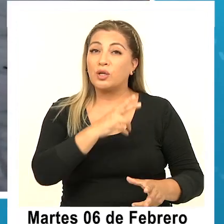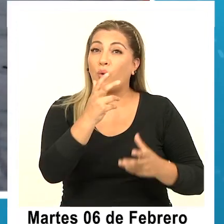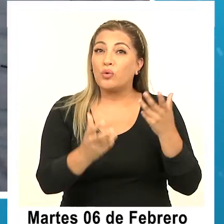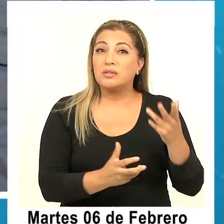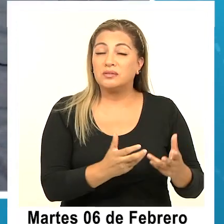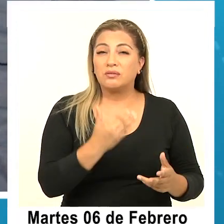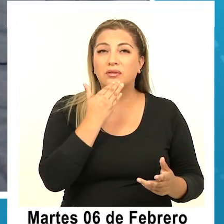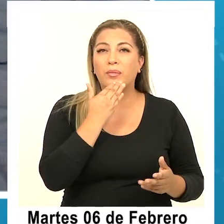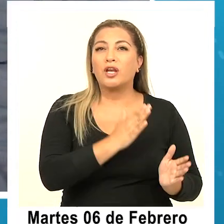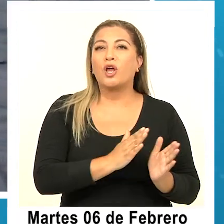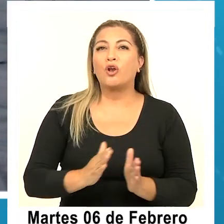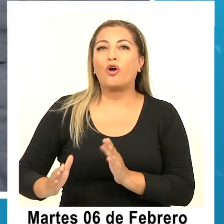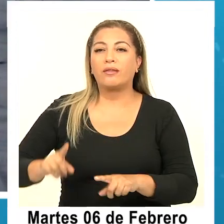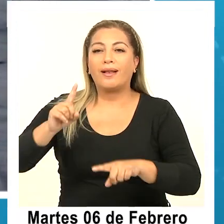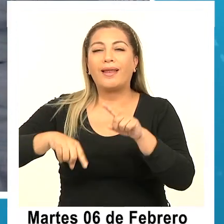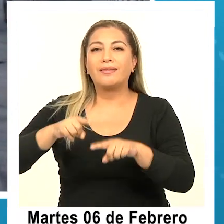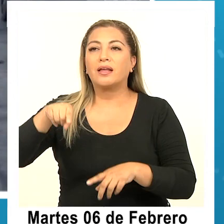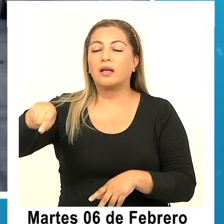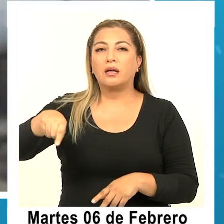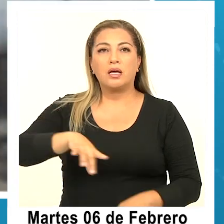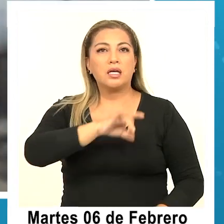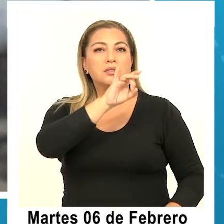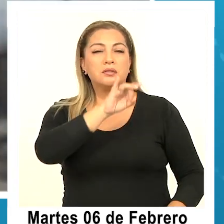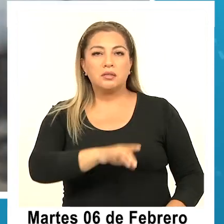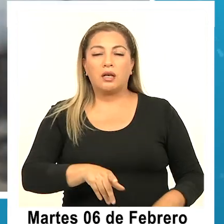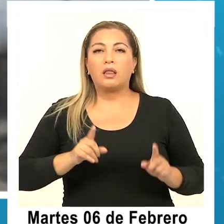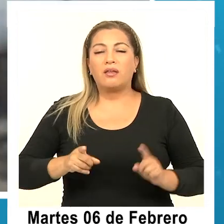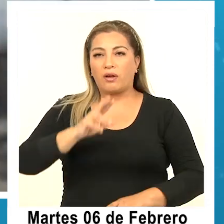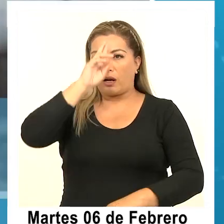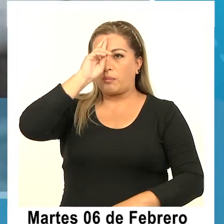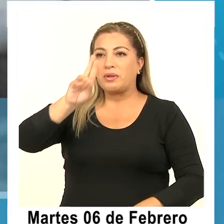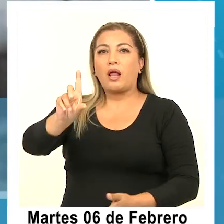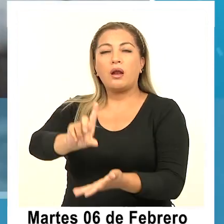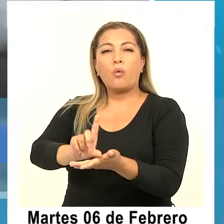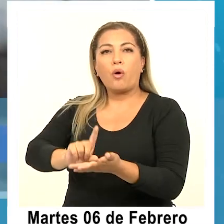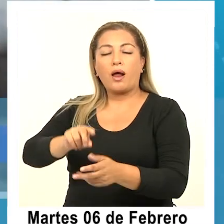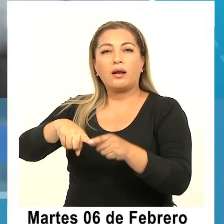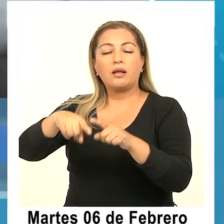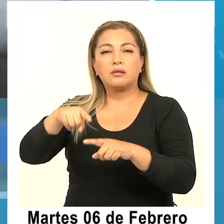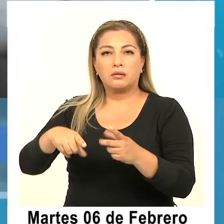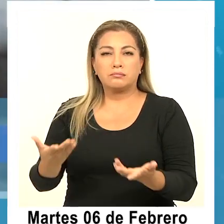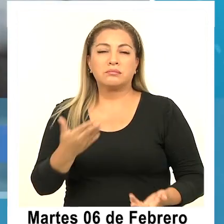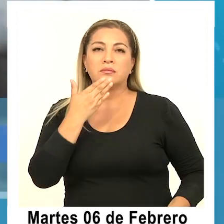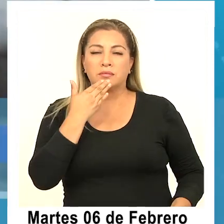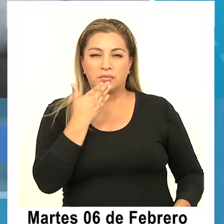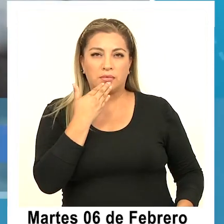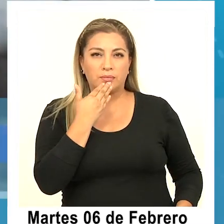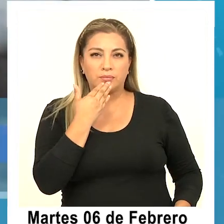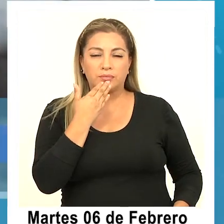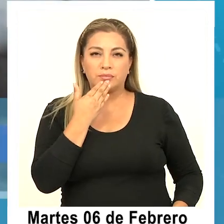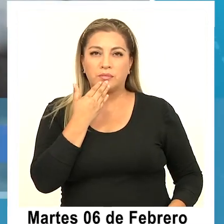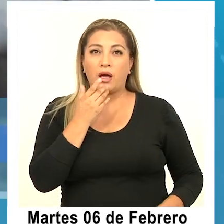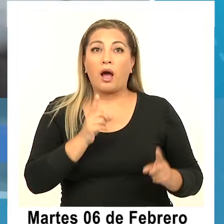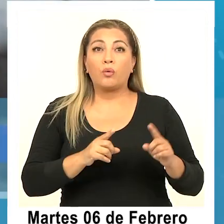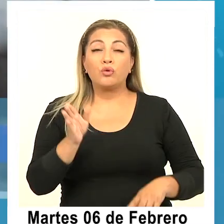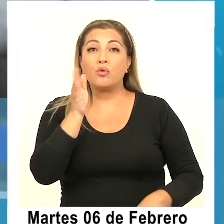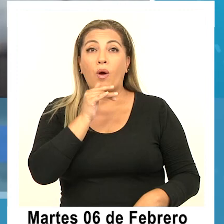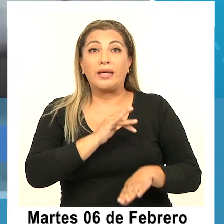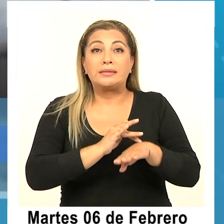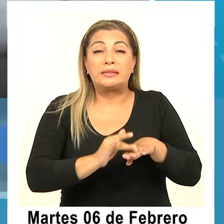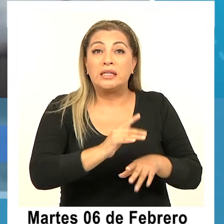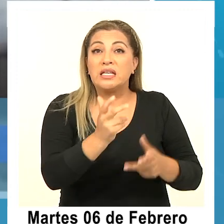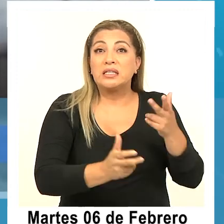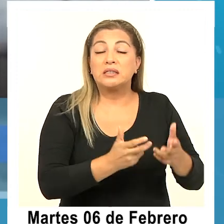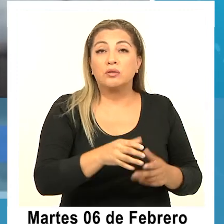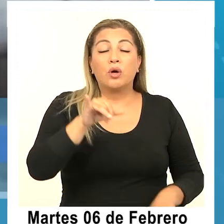cuanto a ordenamiento territorial, donde en Chile se respeta el ordenamiento territorial. Yo creo que en ninguna parte, incluso No, en en ninguna. zonas donde no hay incendio. Mm, En